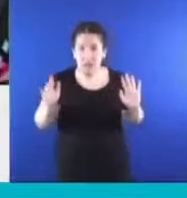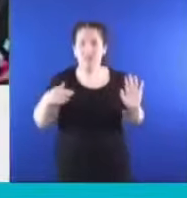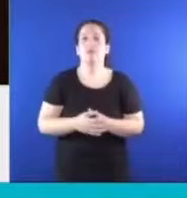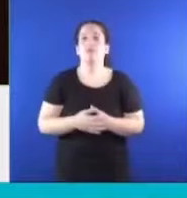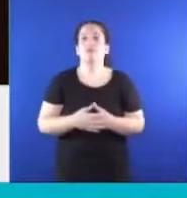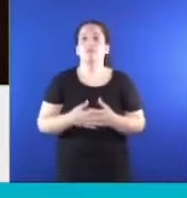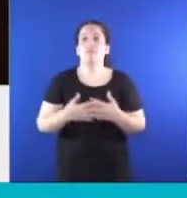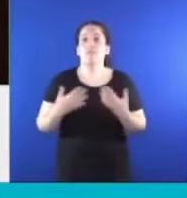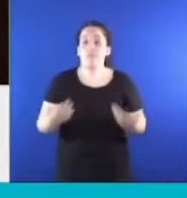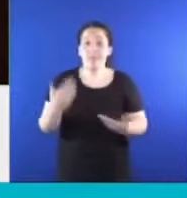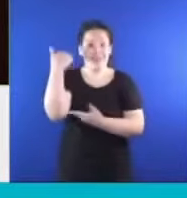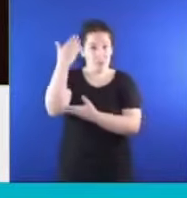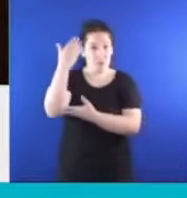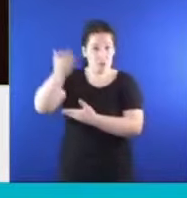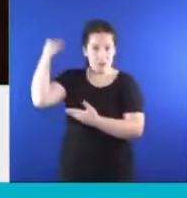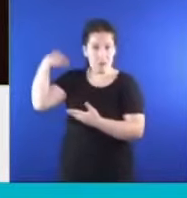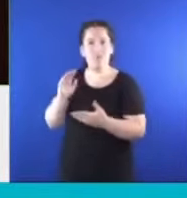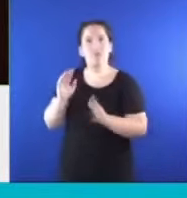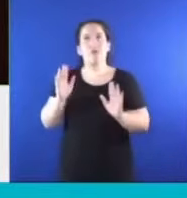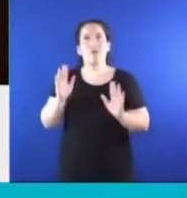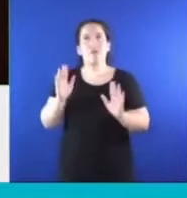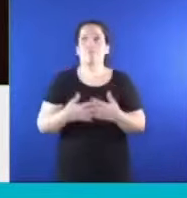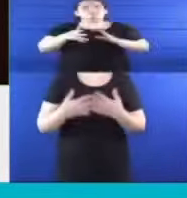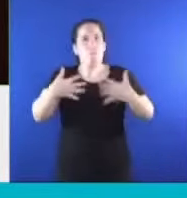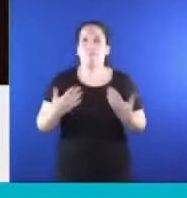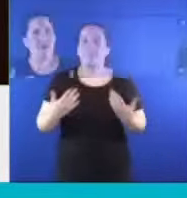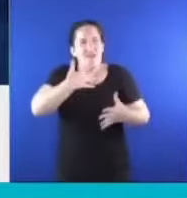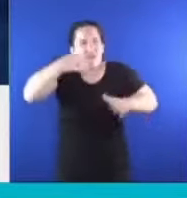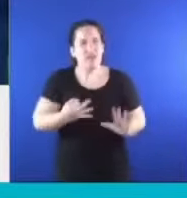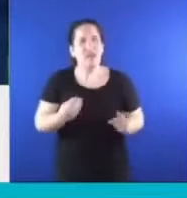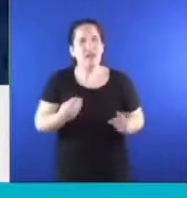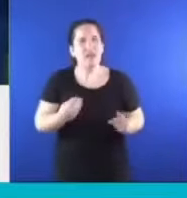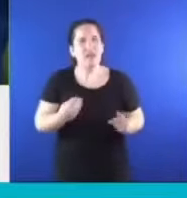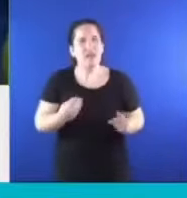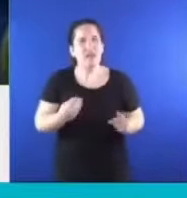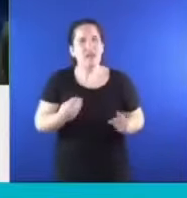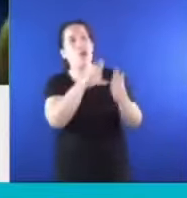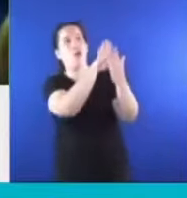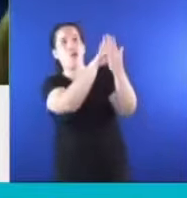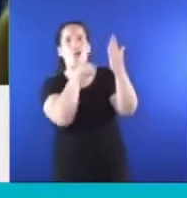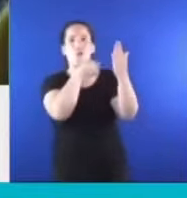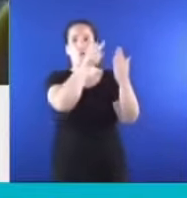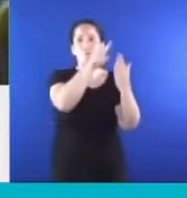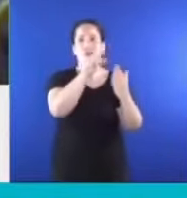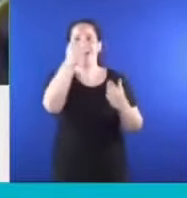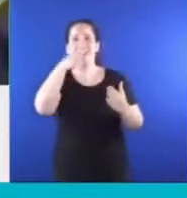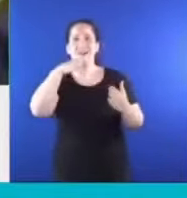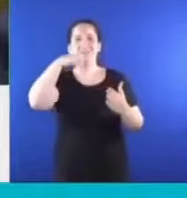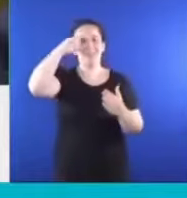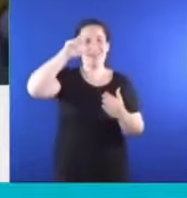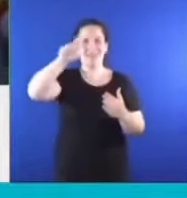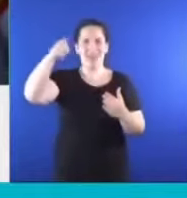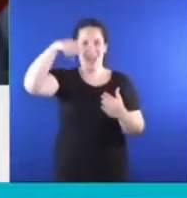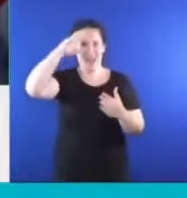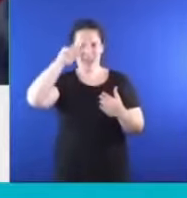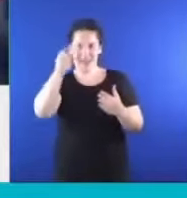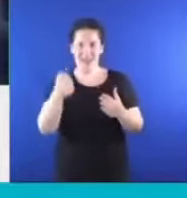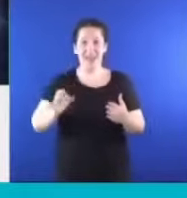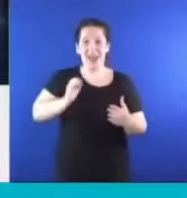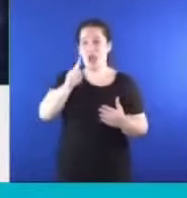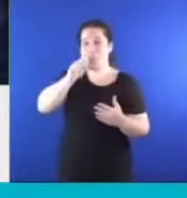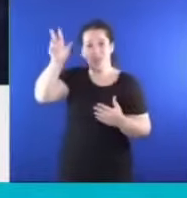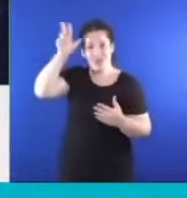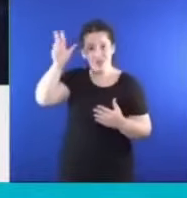crisis del 30. El discurso del otro día hubiera sido más sincero si se hubiera plagiado al de Nicolás Avellaneda cuando asumió la presidencia